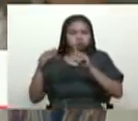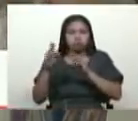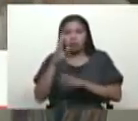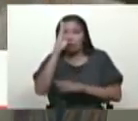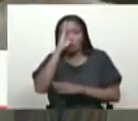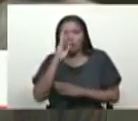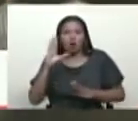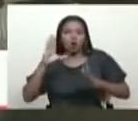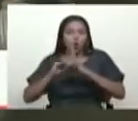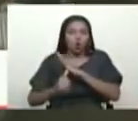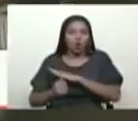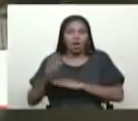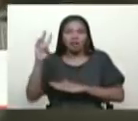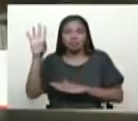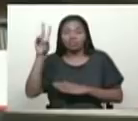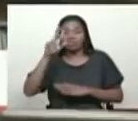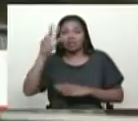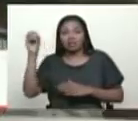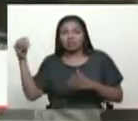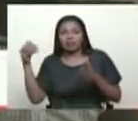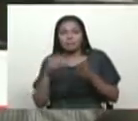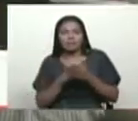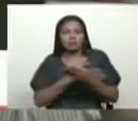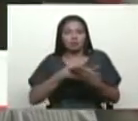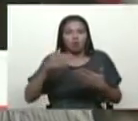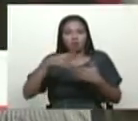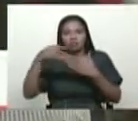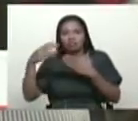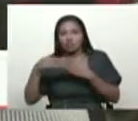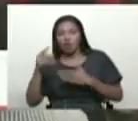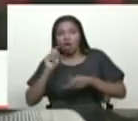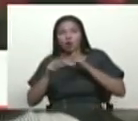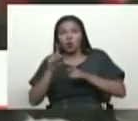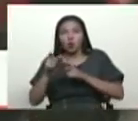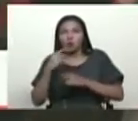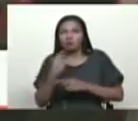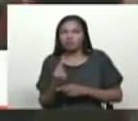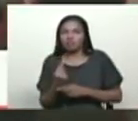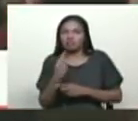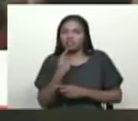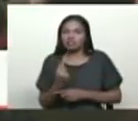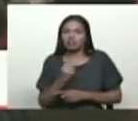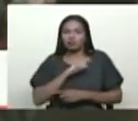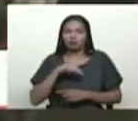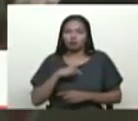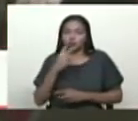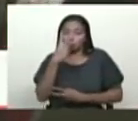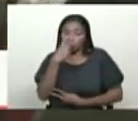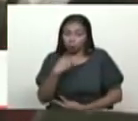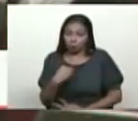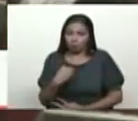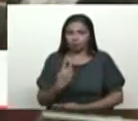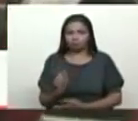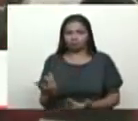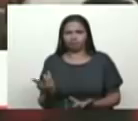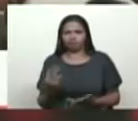bancarias, nos roban 30 mil millones de dólares, y todavía un grupo de intelectualoides dicen que nos hacemos la víctima.